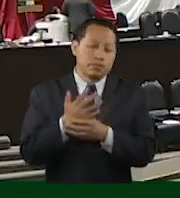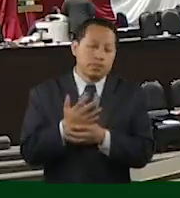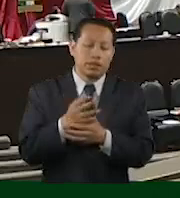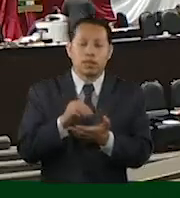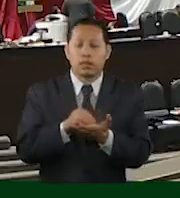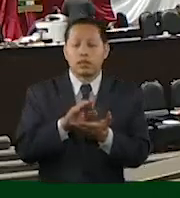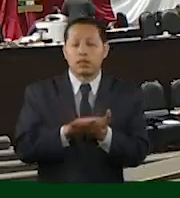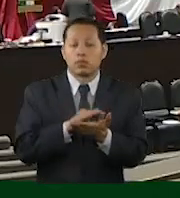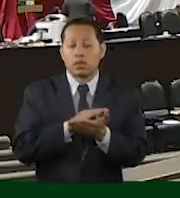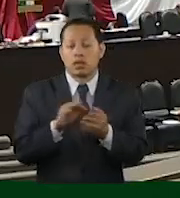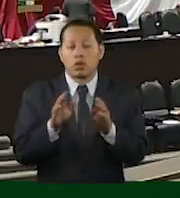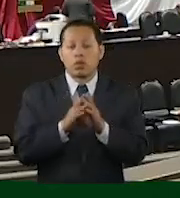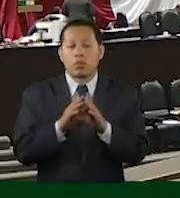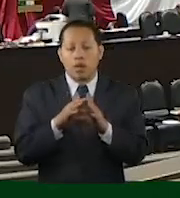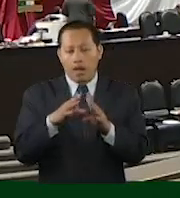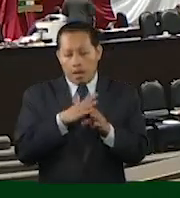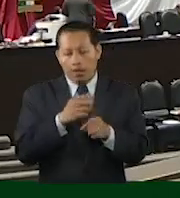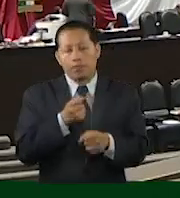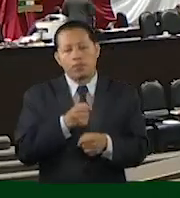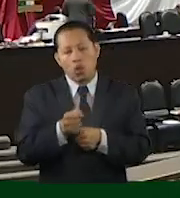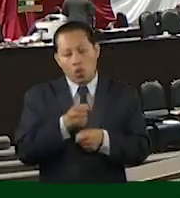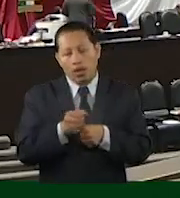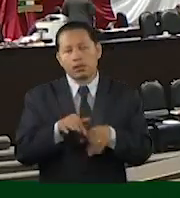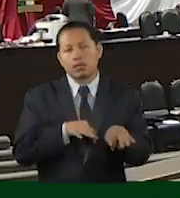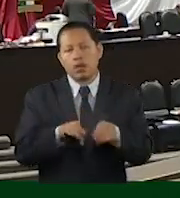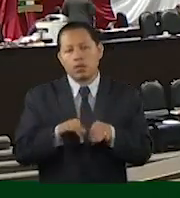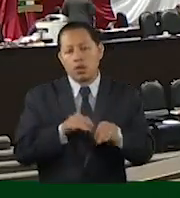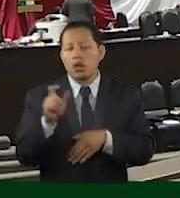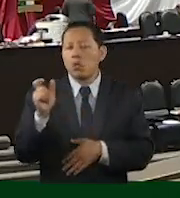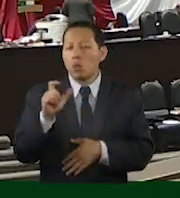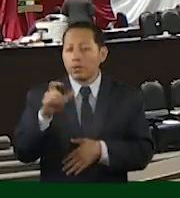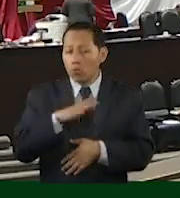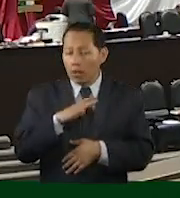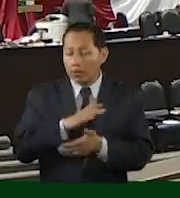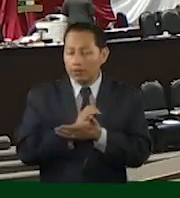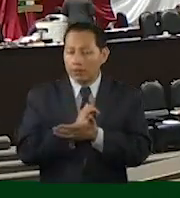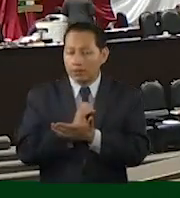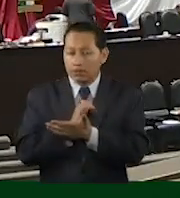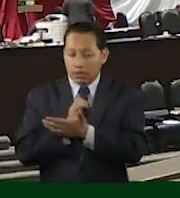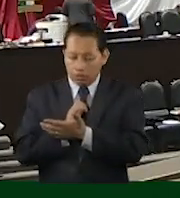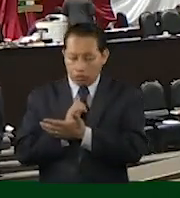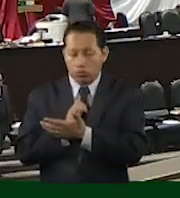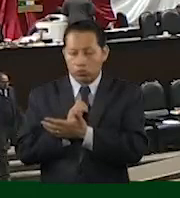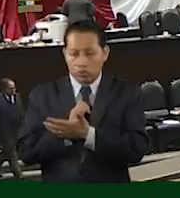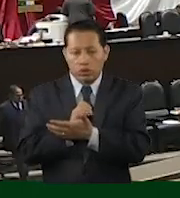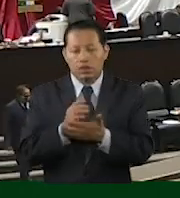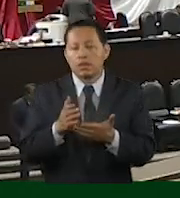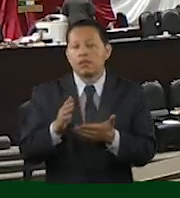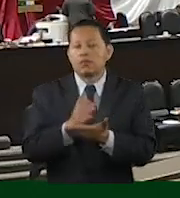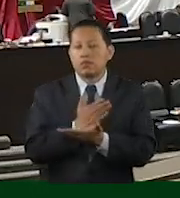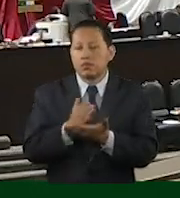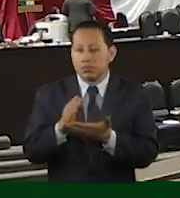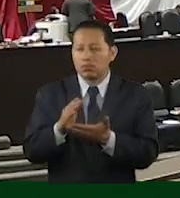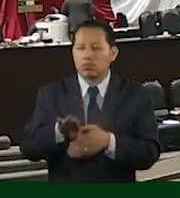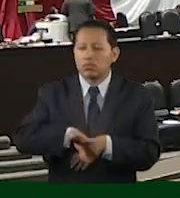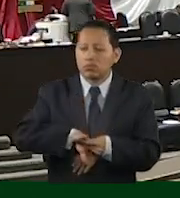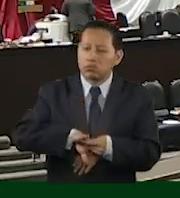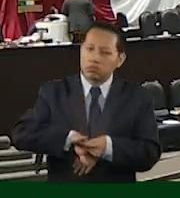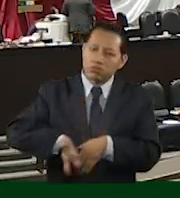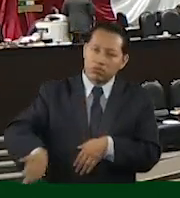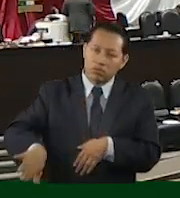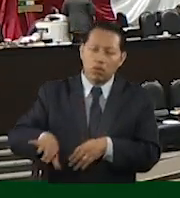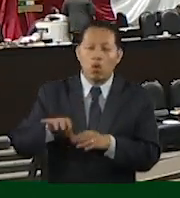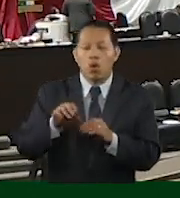Establecer que constituye violencia laboral cuando existe discriminación, distinción, exclusión